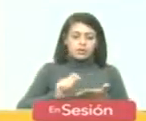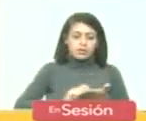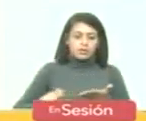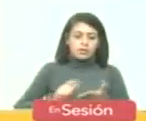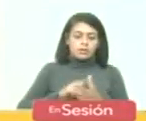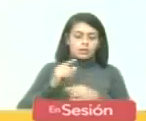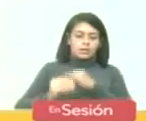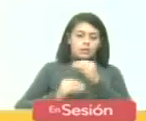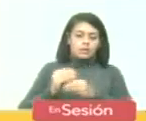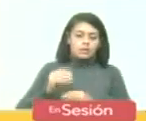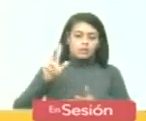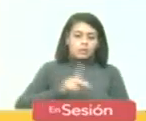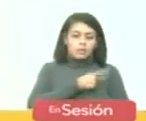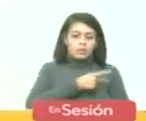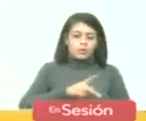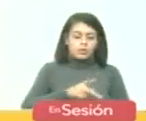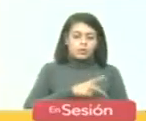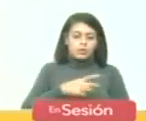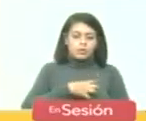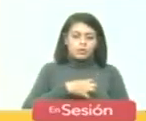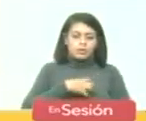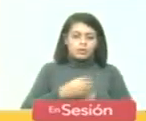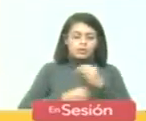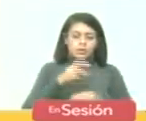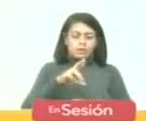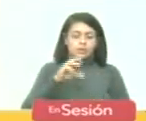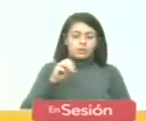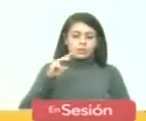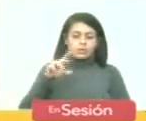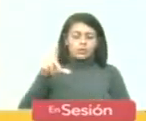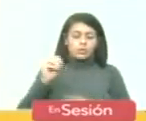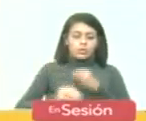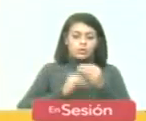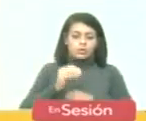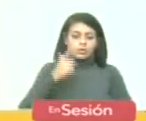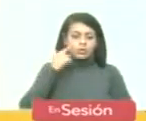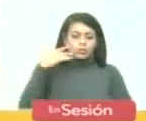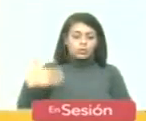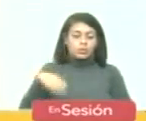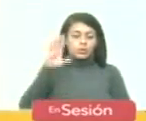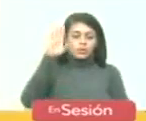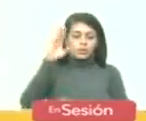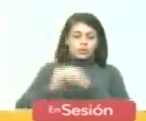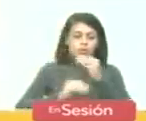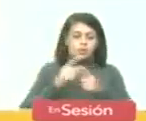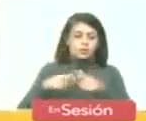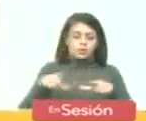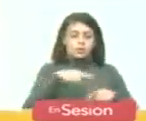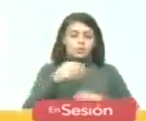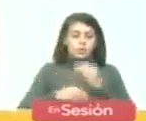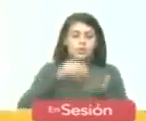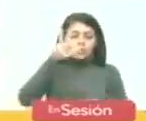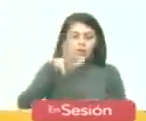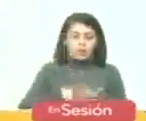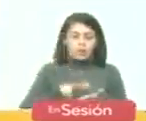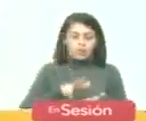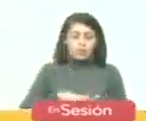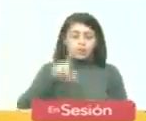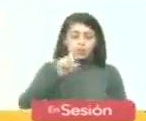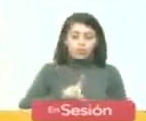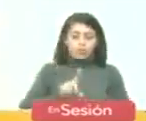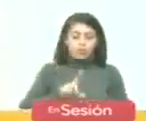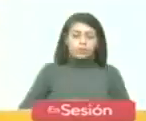cronista, poeta y dramaturgo Rómulo Gallegos, sírvanse a manifestarlo con la señal de costumbre. Queda aprobado por